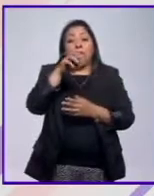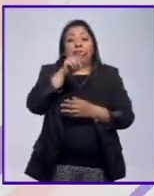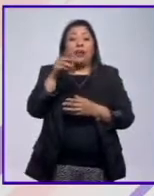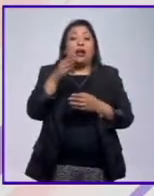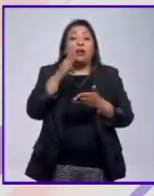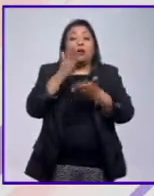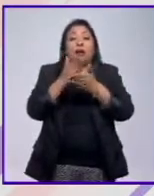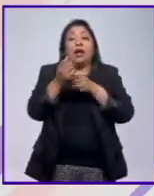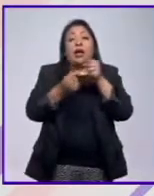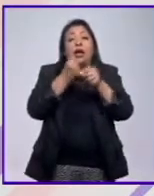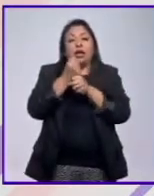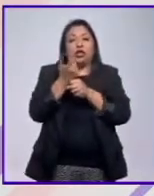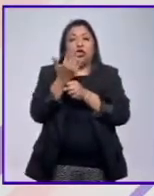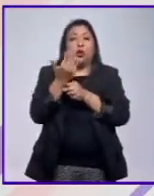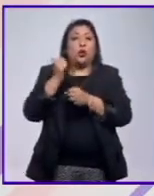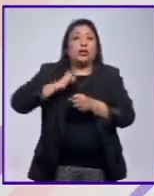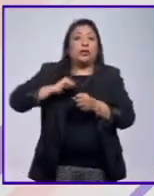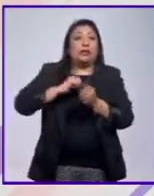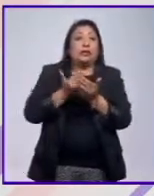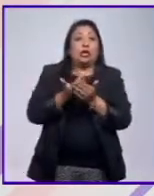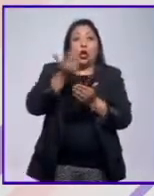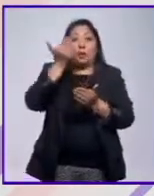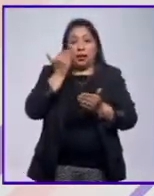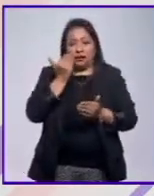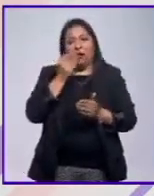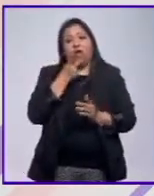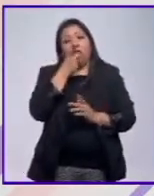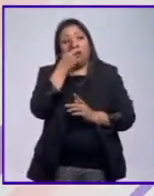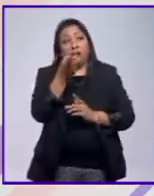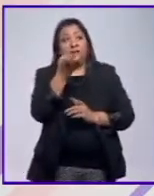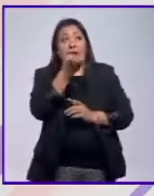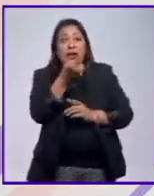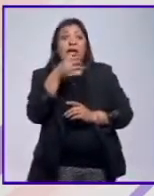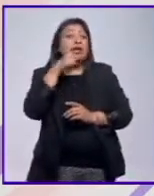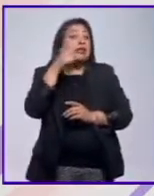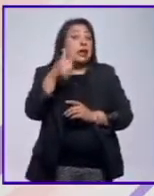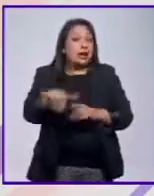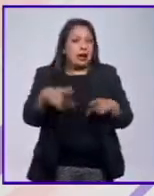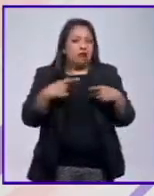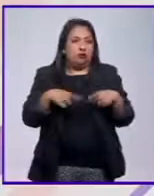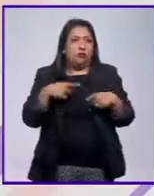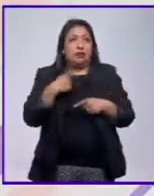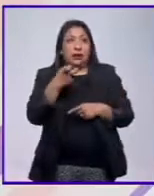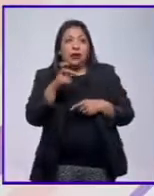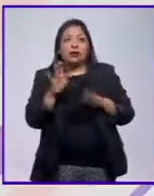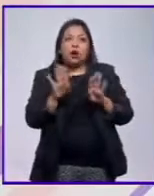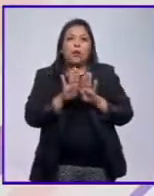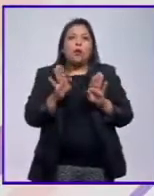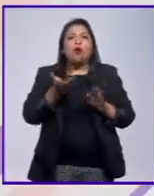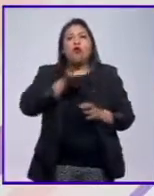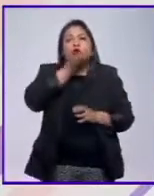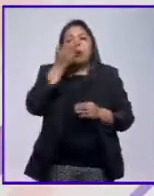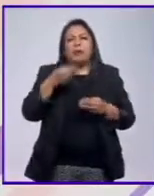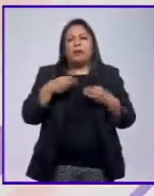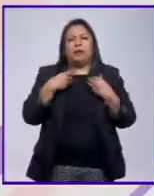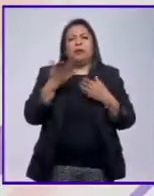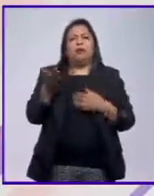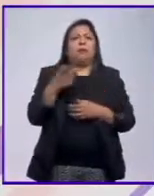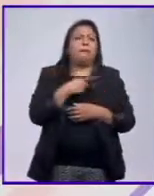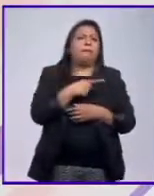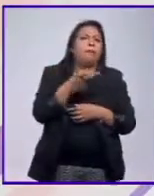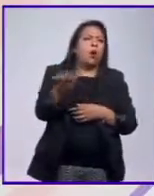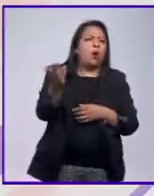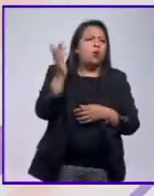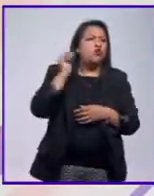años 50 del siglo pasado. Y es que hay que decir que entonces para los italianos esta forma de vivir les parecía tan pobre y primitiva